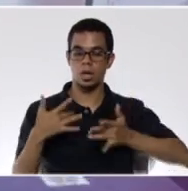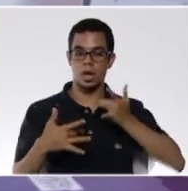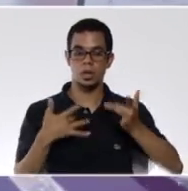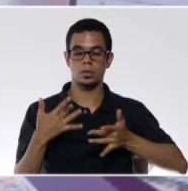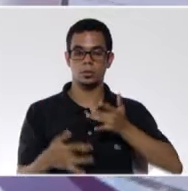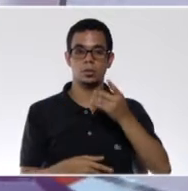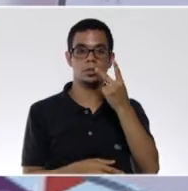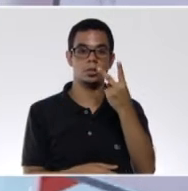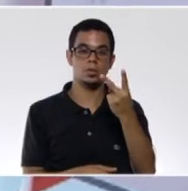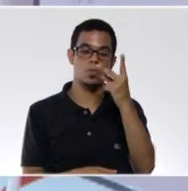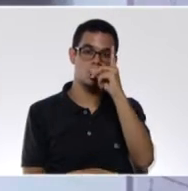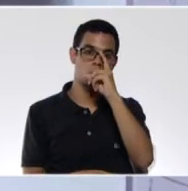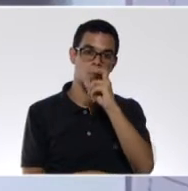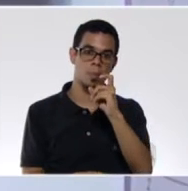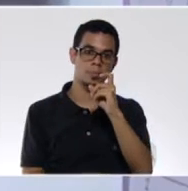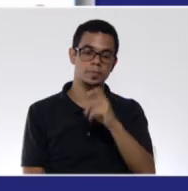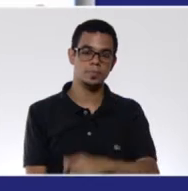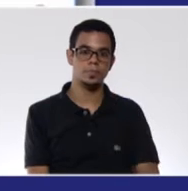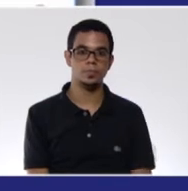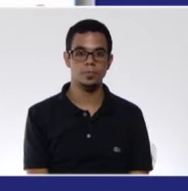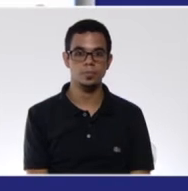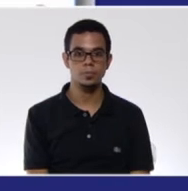para segundo año,